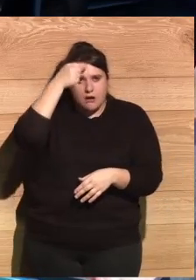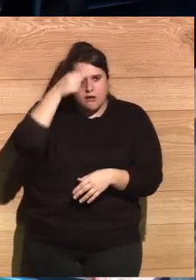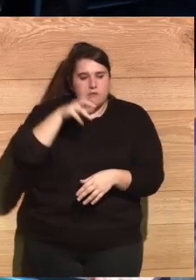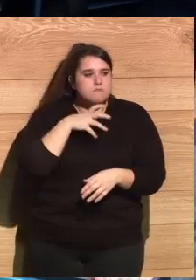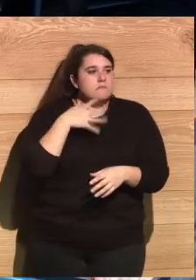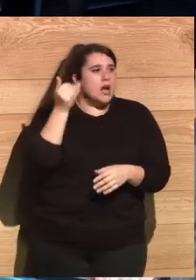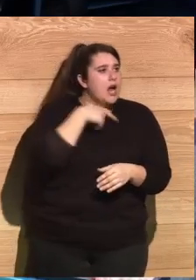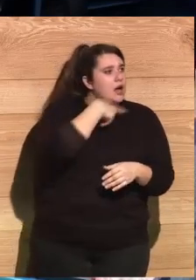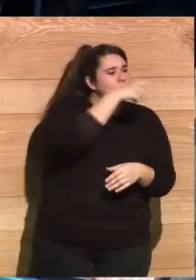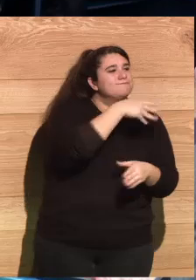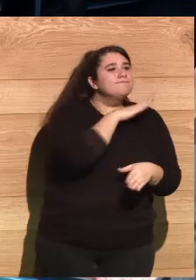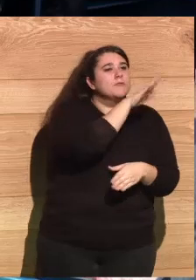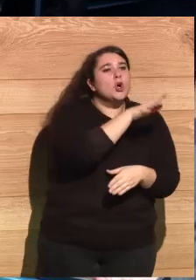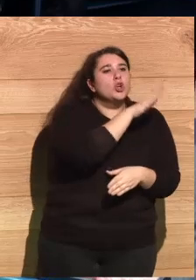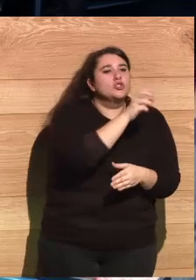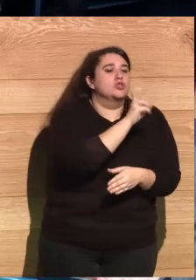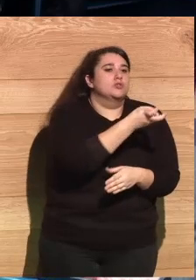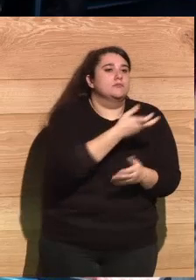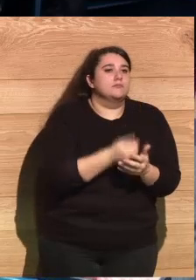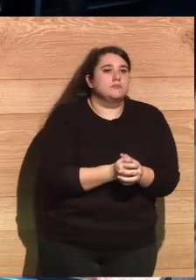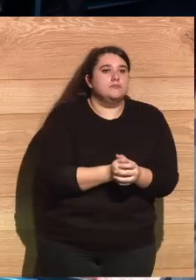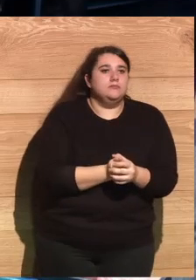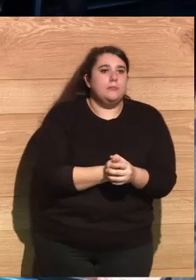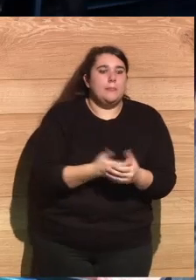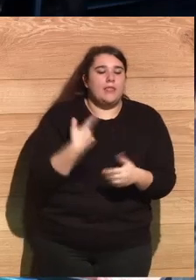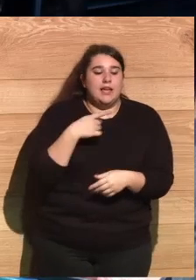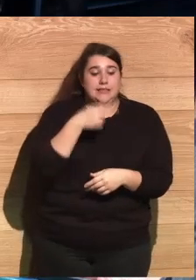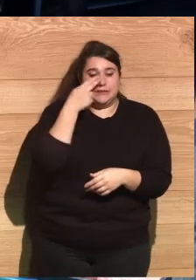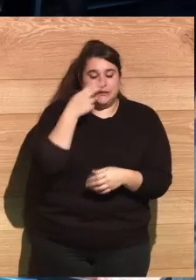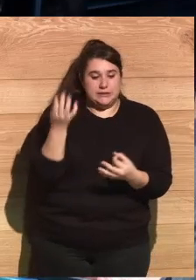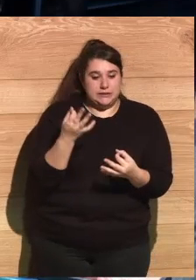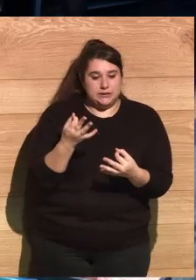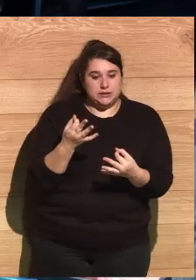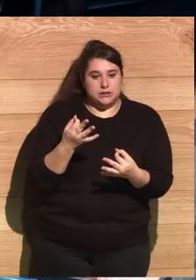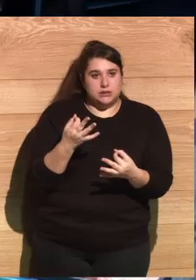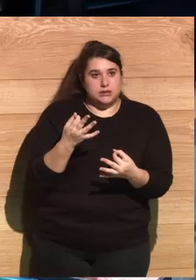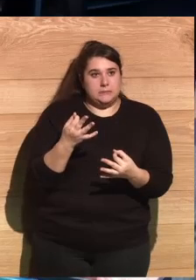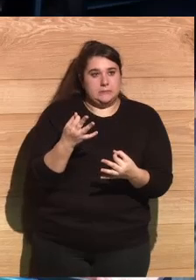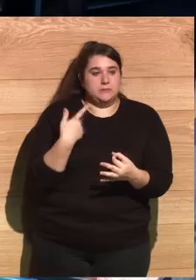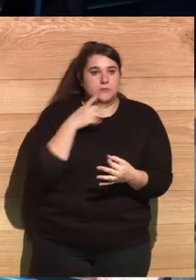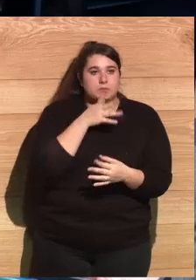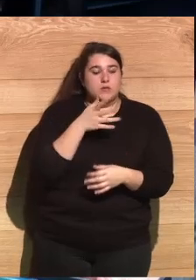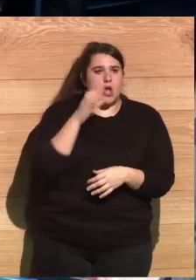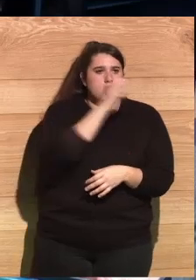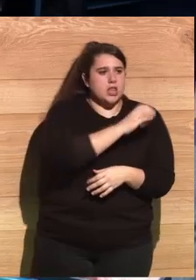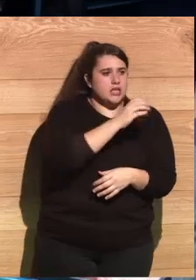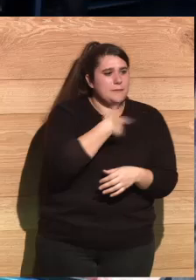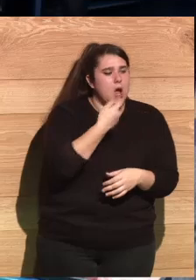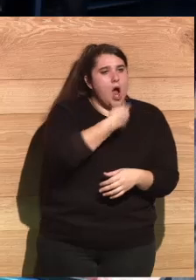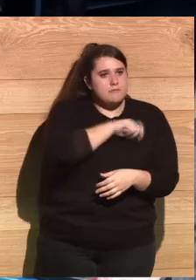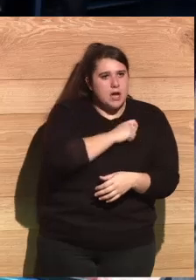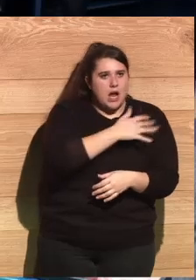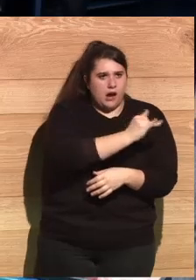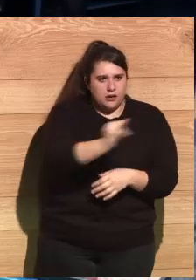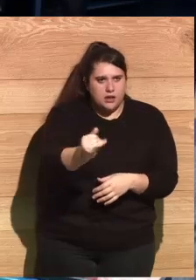otro país. Entonces, lo que me ha resultado sorprendente, por ejemplo, es que hay muchos científicos españoles,